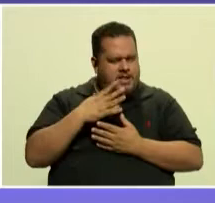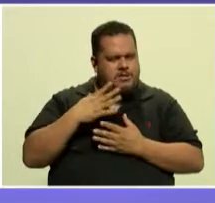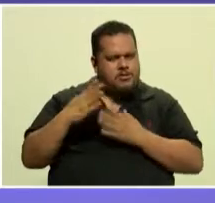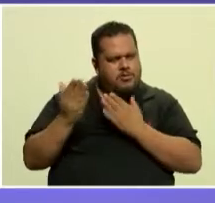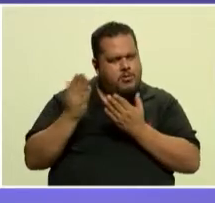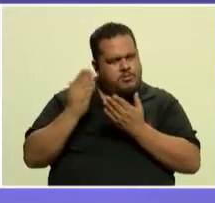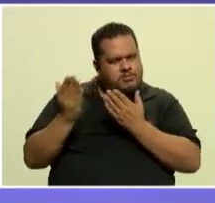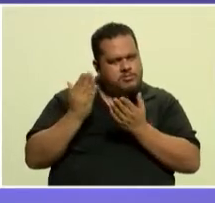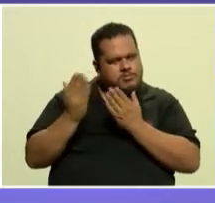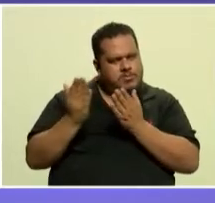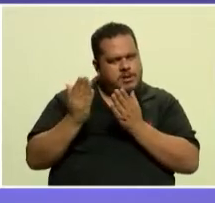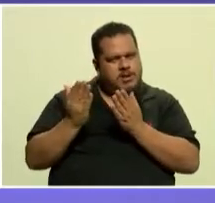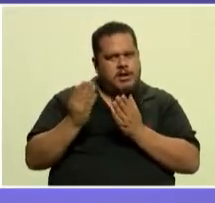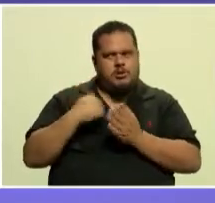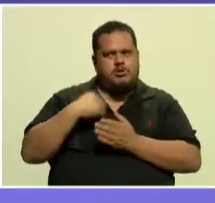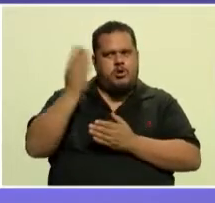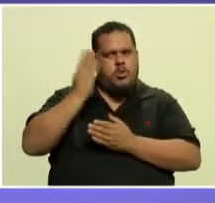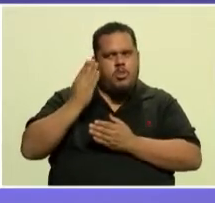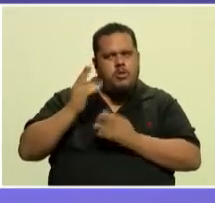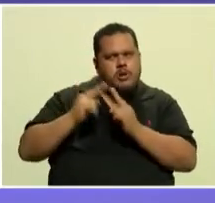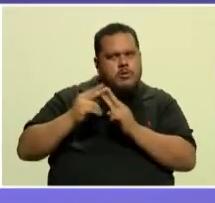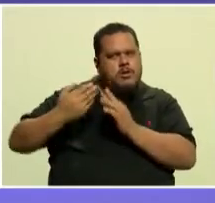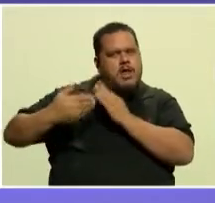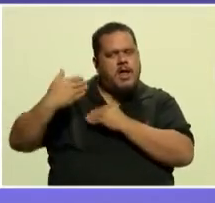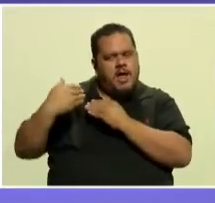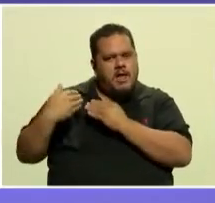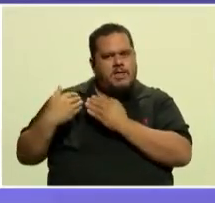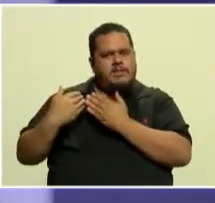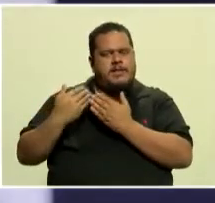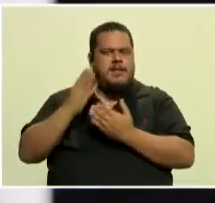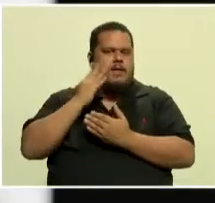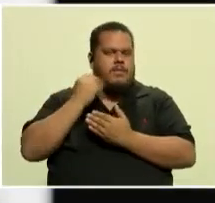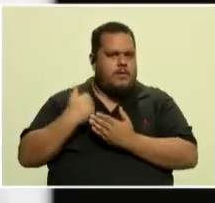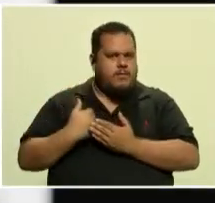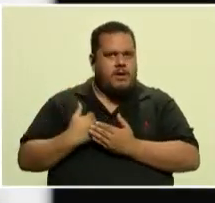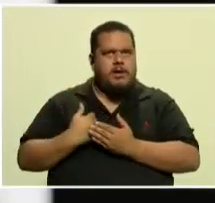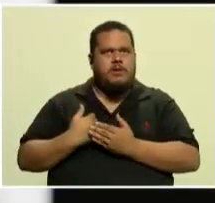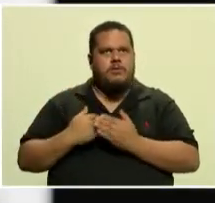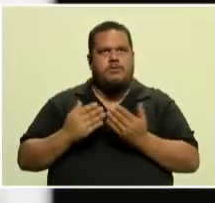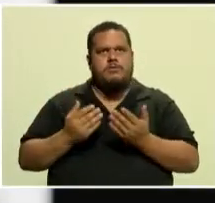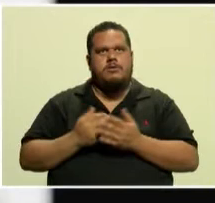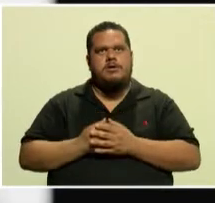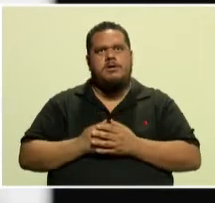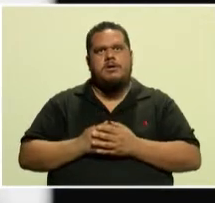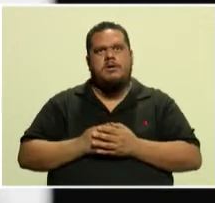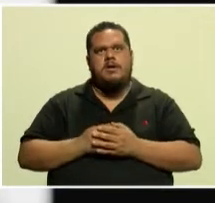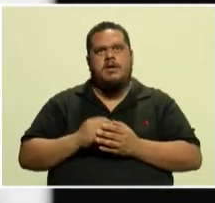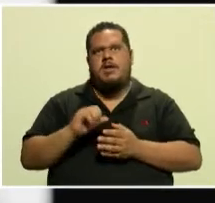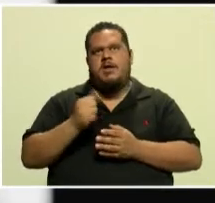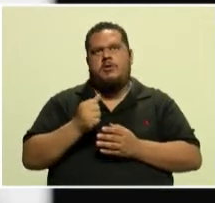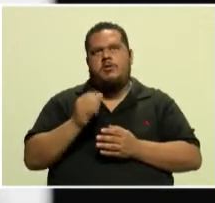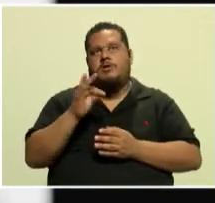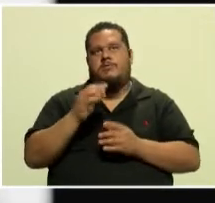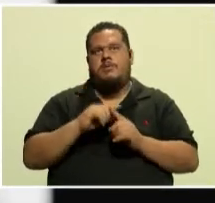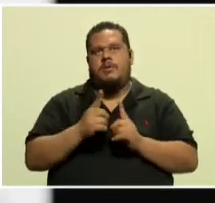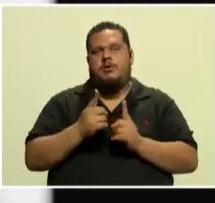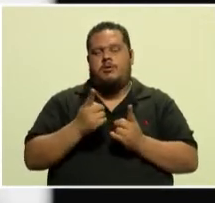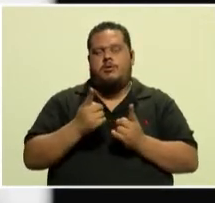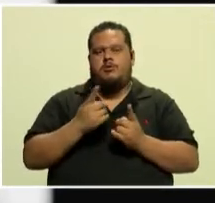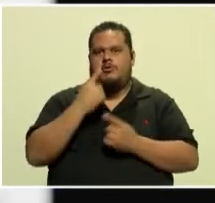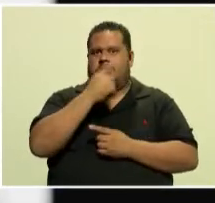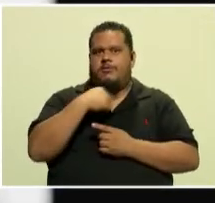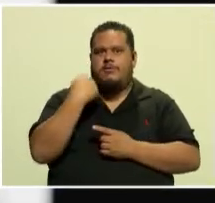que nunca conocí, que vivió en otra era, que vivió en otro contexto, pero lo llevo en mi